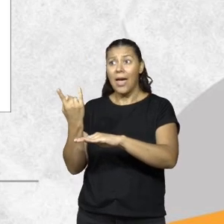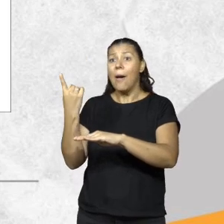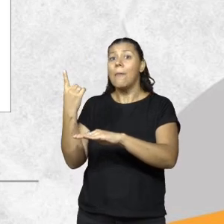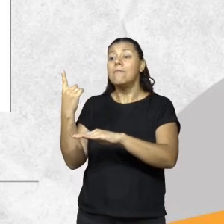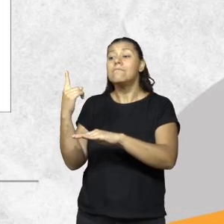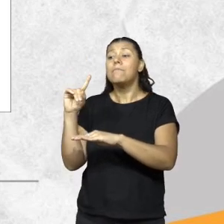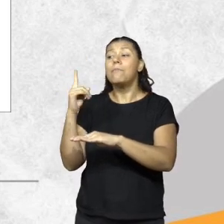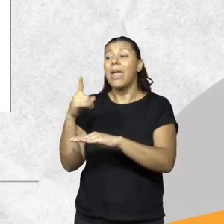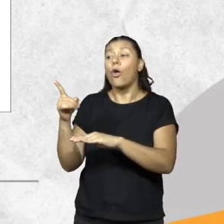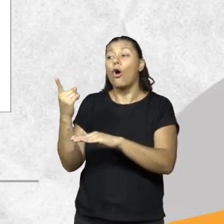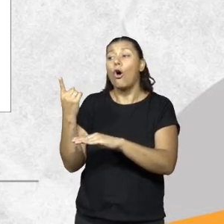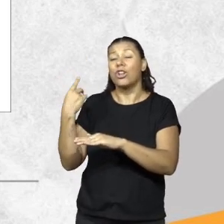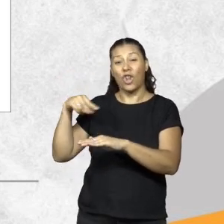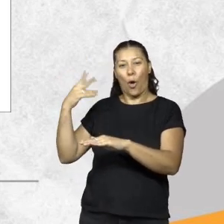río.